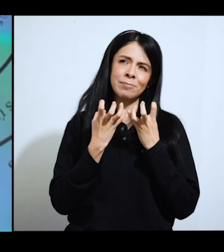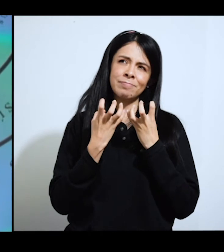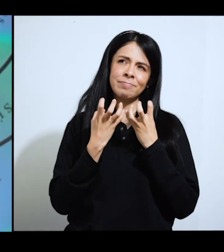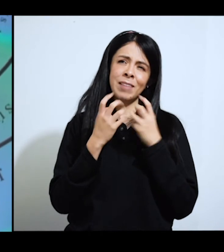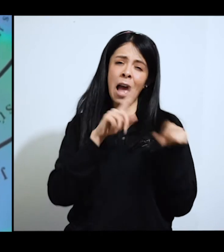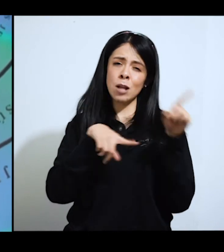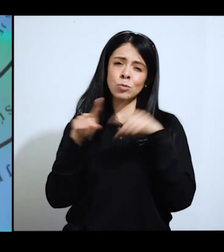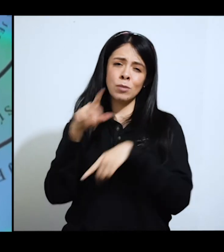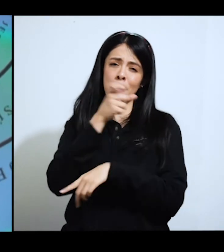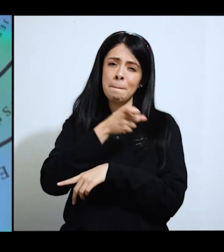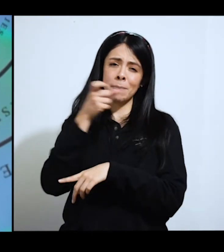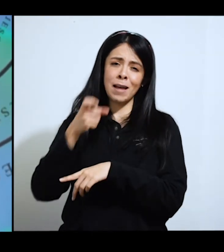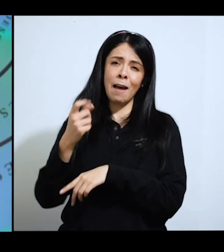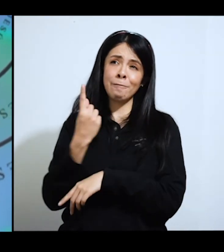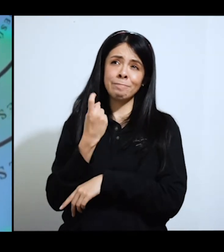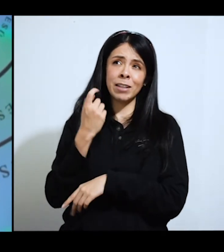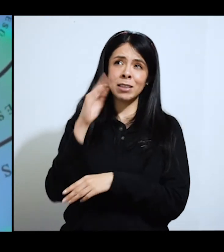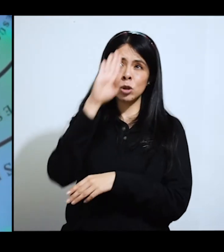sus vidas,